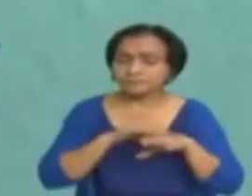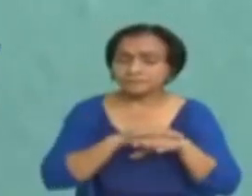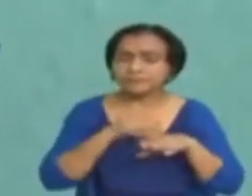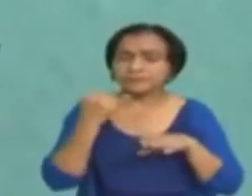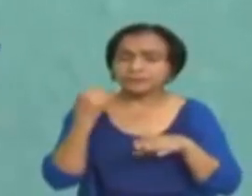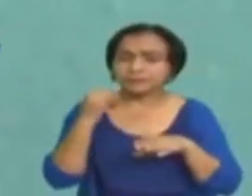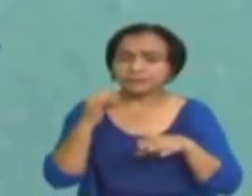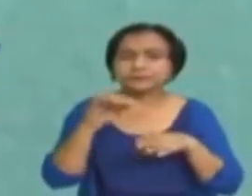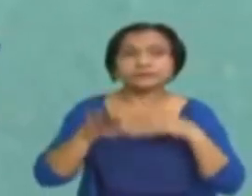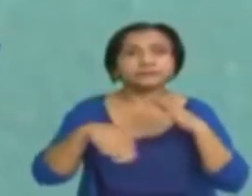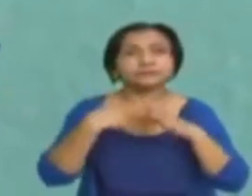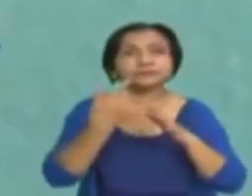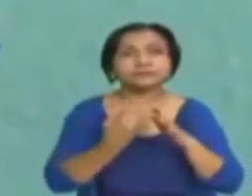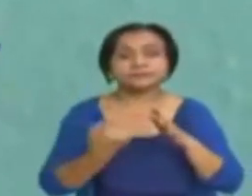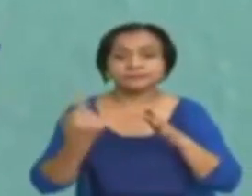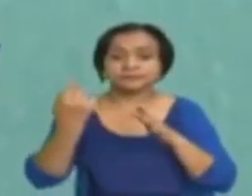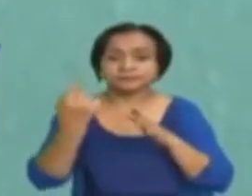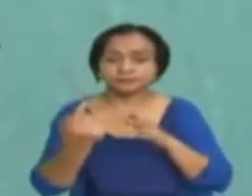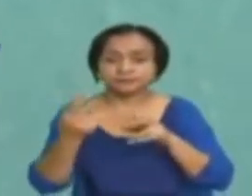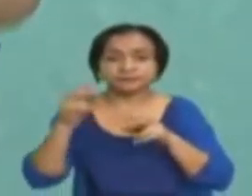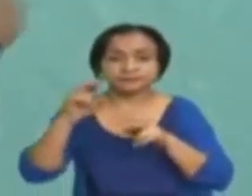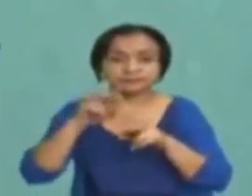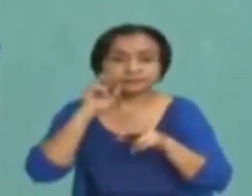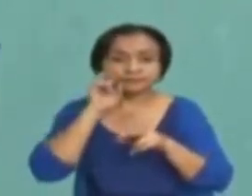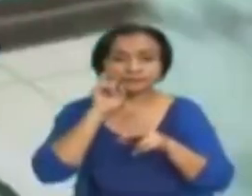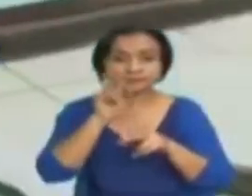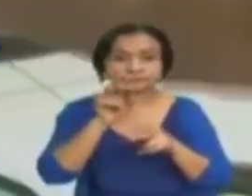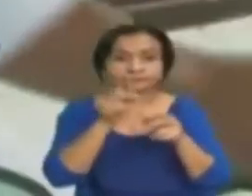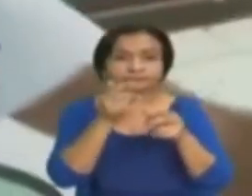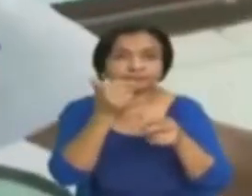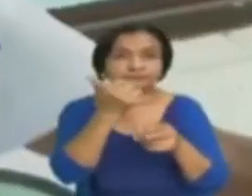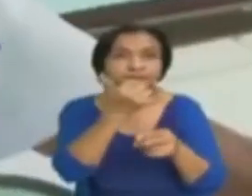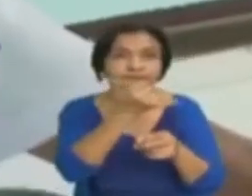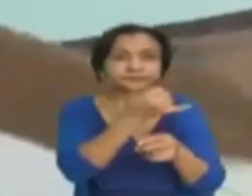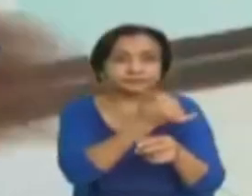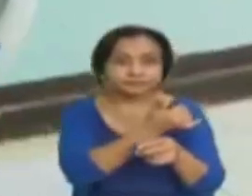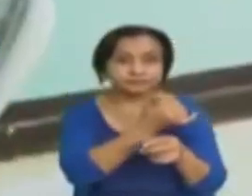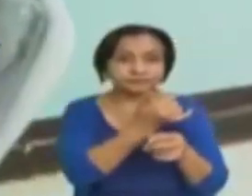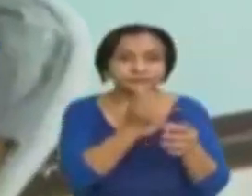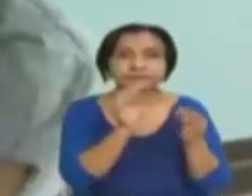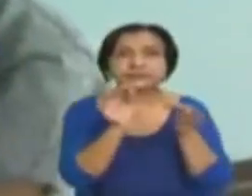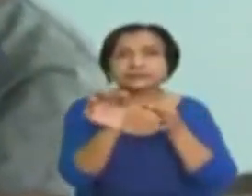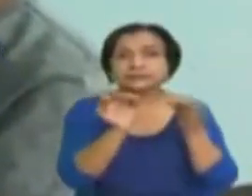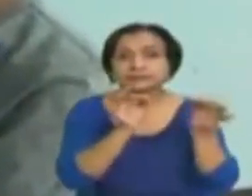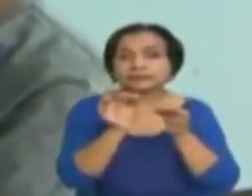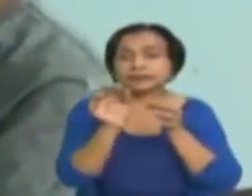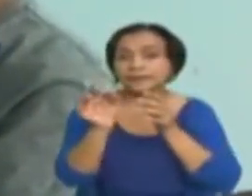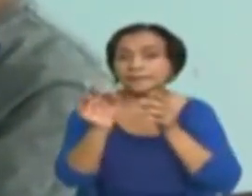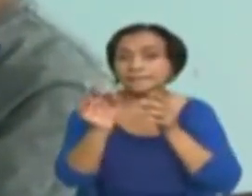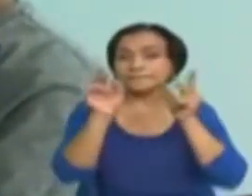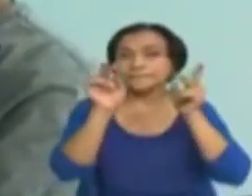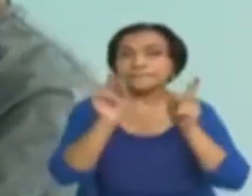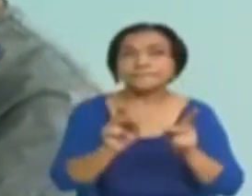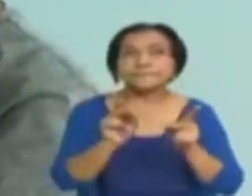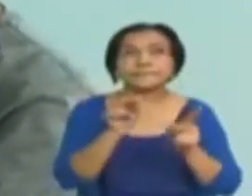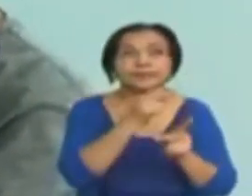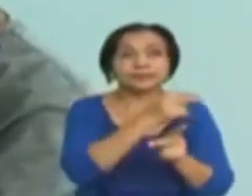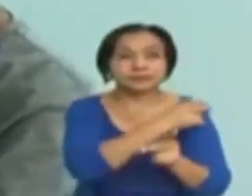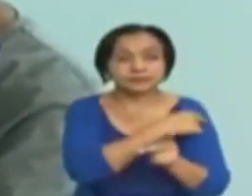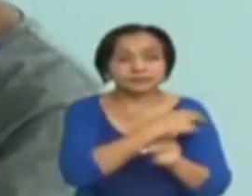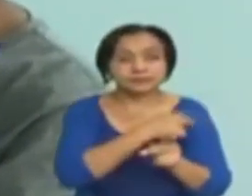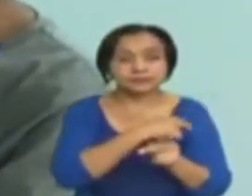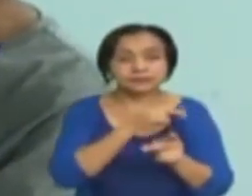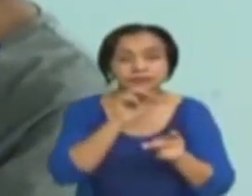Este martes se continúa desarrollando la vacunación voluntaria contra el COVID-19 en distintos departamentos del país. La